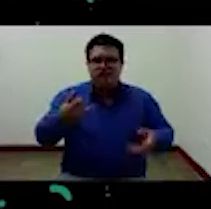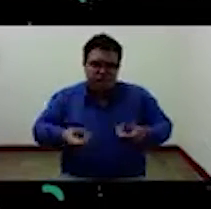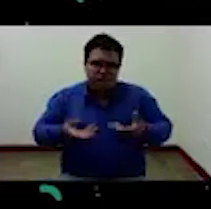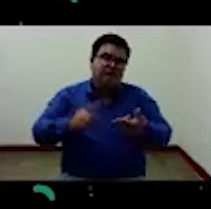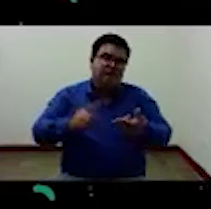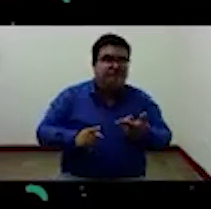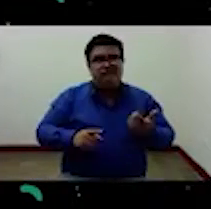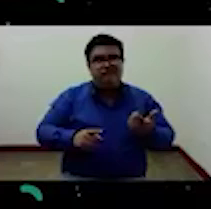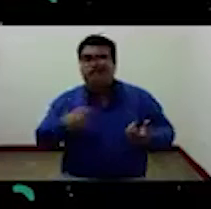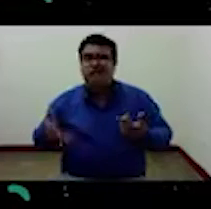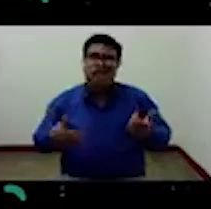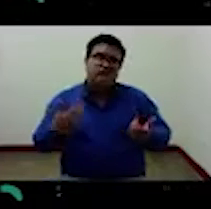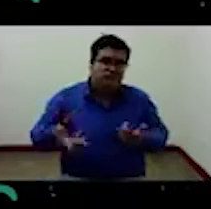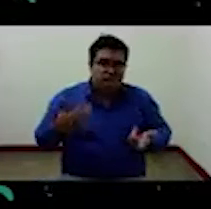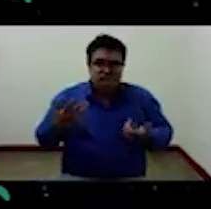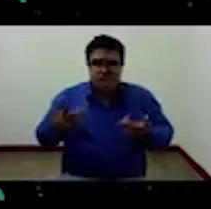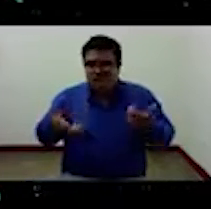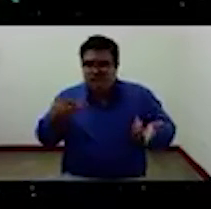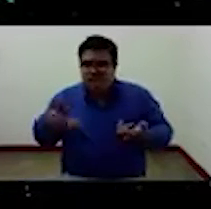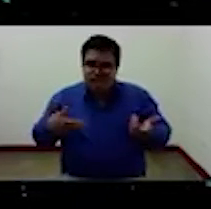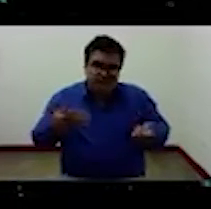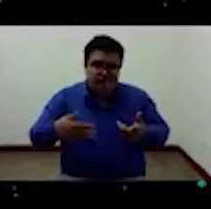y